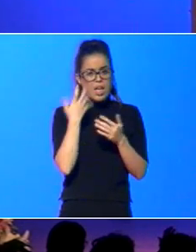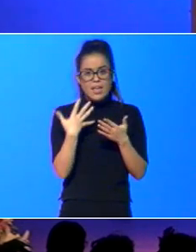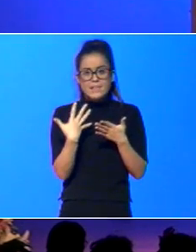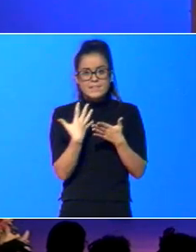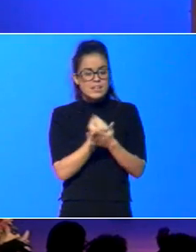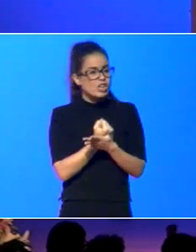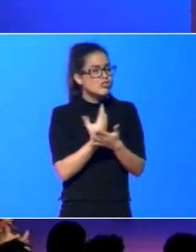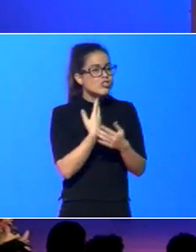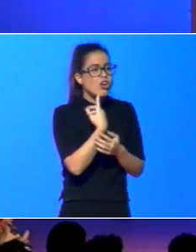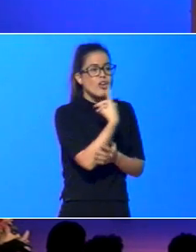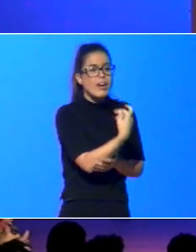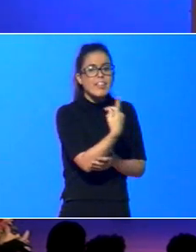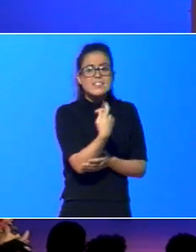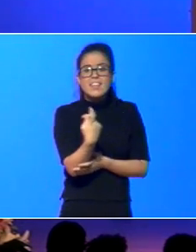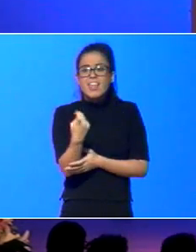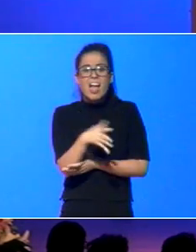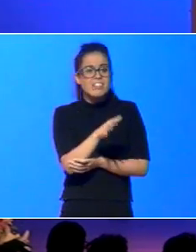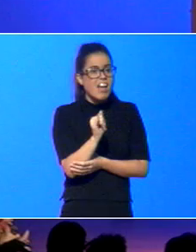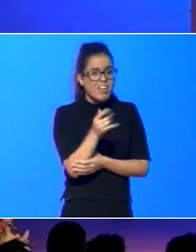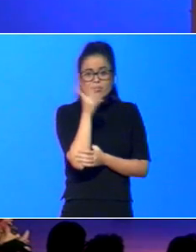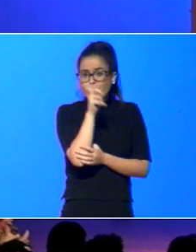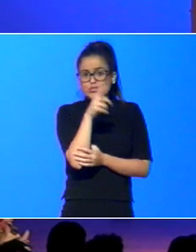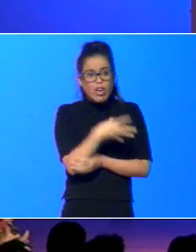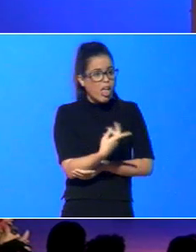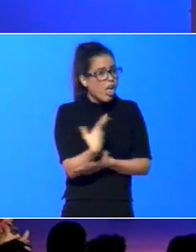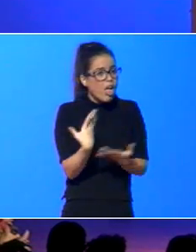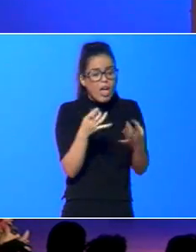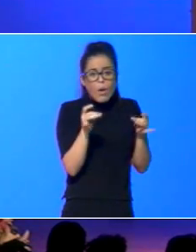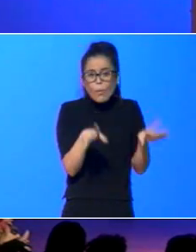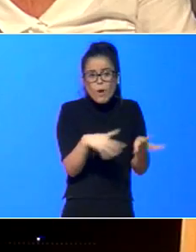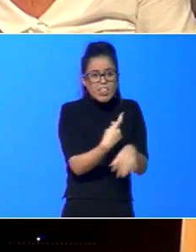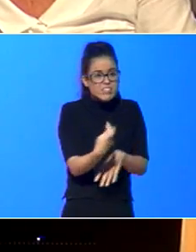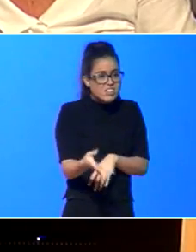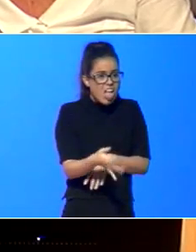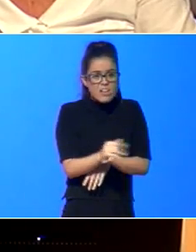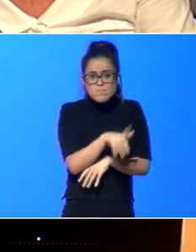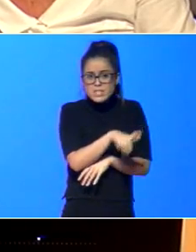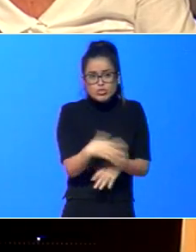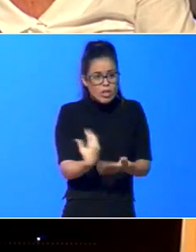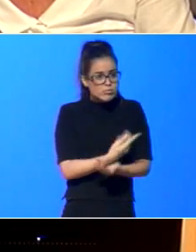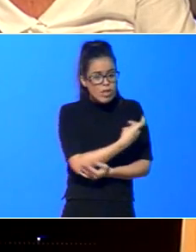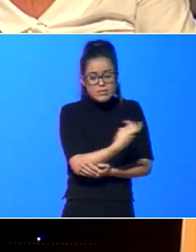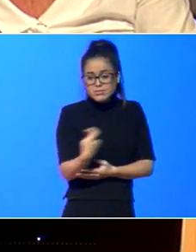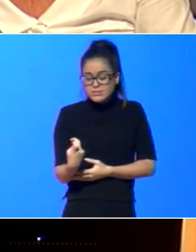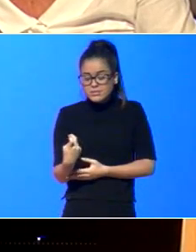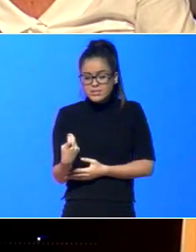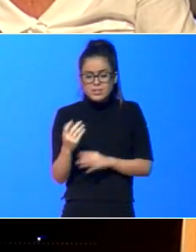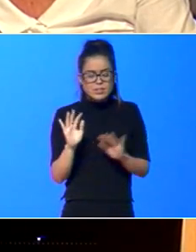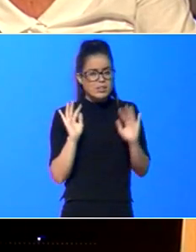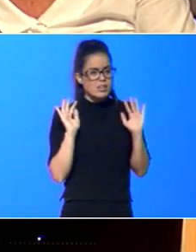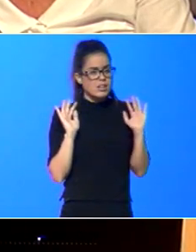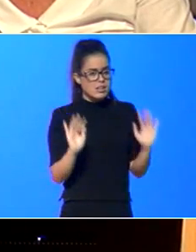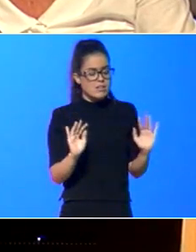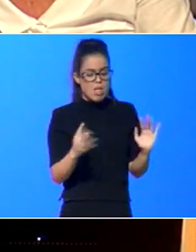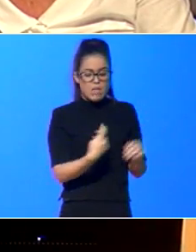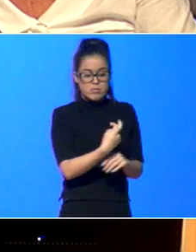beharrizanak, irakasliok daukagun modura, eta pertsona guztizok daukagun modura, ez? Orduan, beharrizan batzuk izango dira modu batekuak